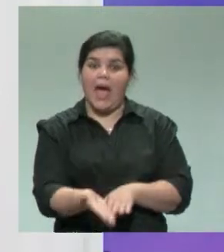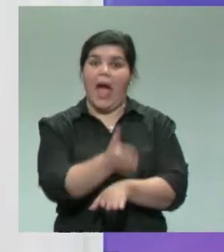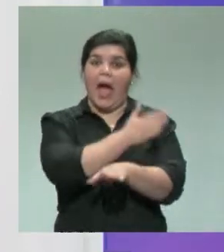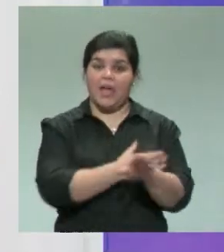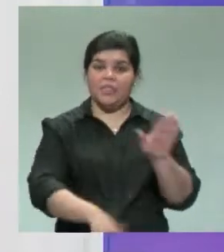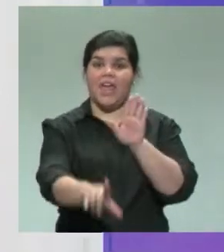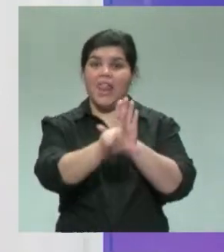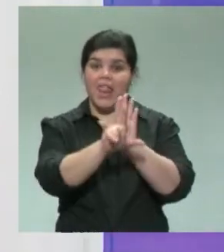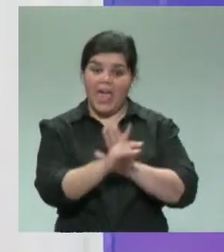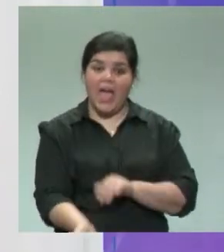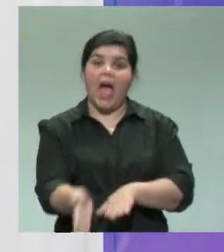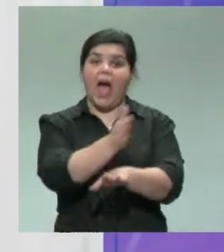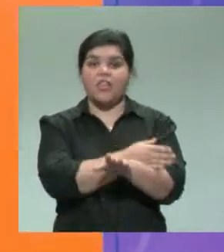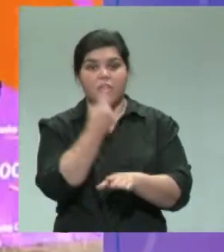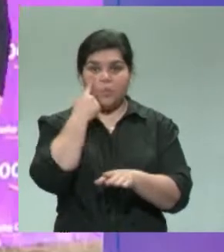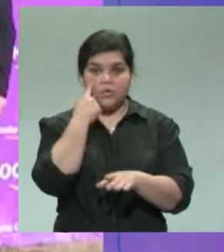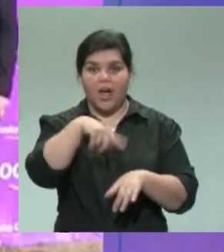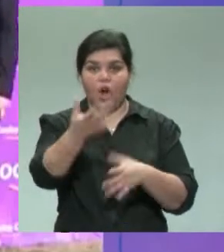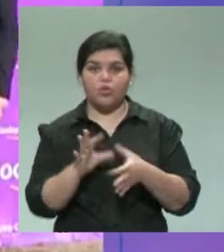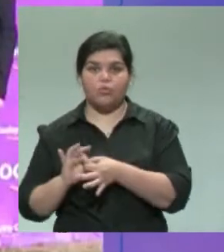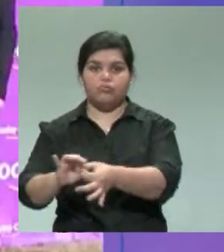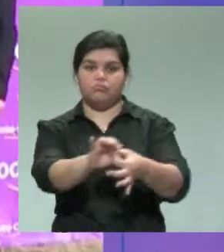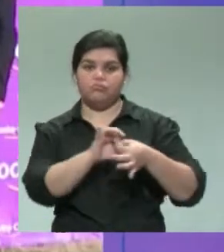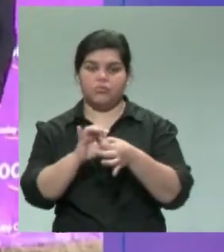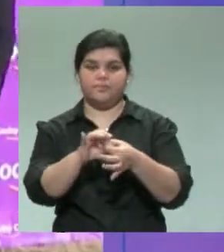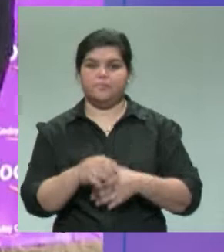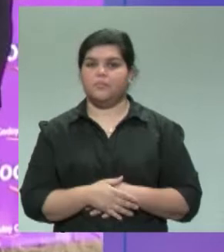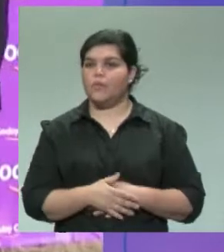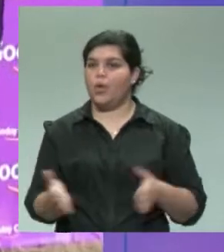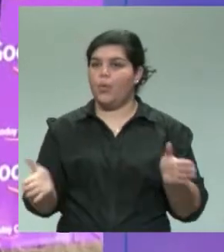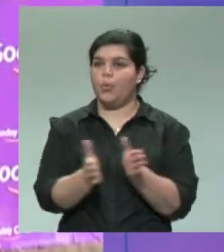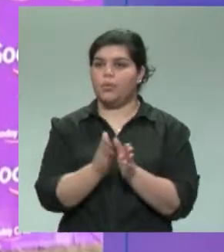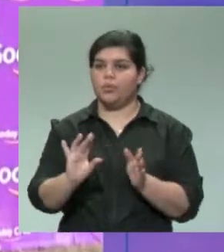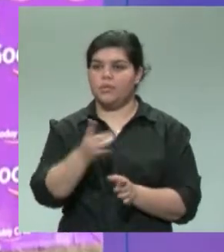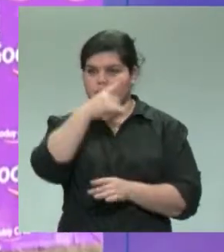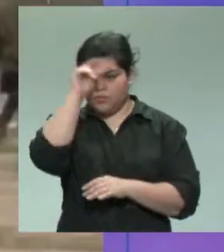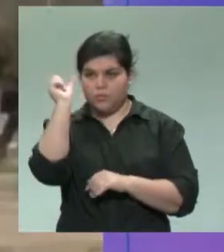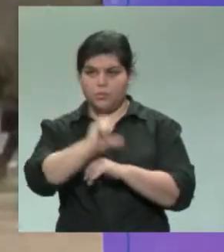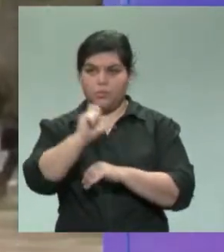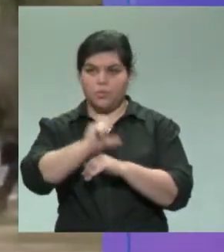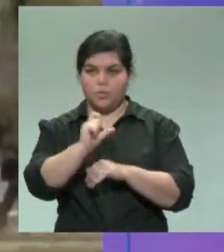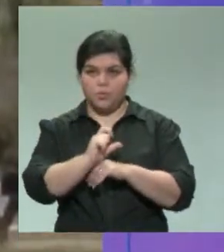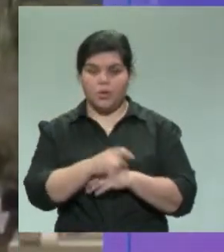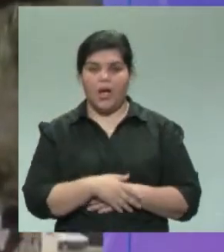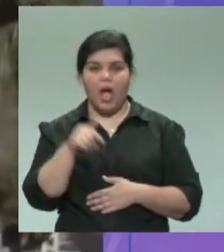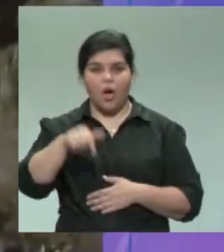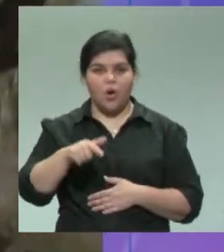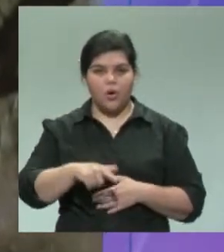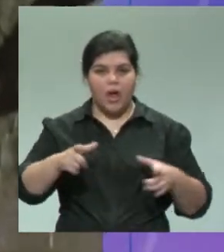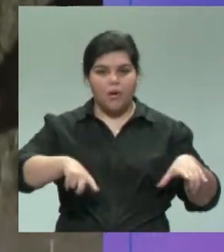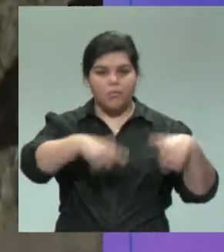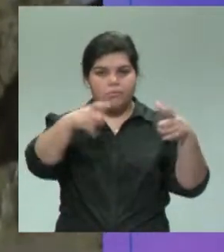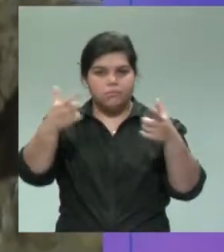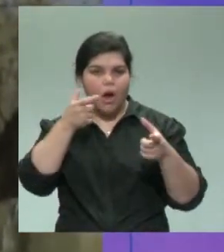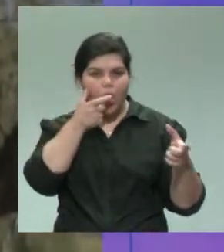habiéndolo consensuado con los otros municipios. Estamos encarando hoy en conjunto con la Universidad Nacional de Cuyo la actualización del censo forestal, es decir,